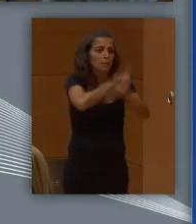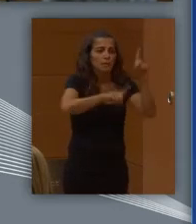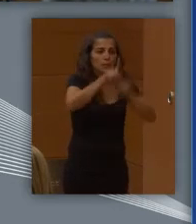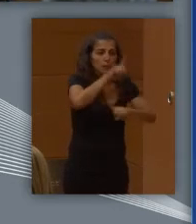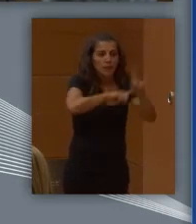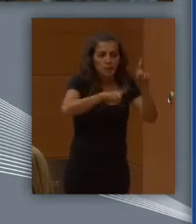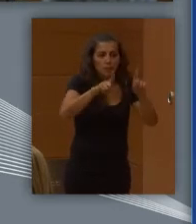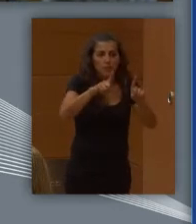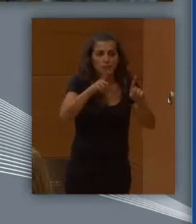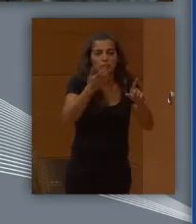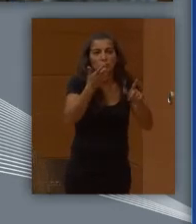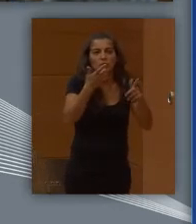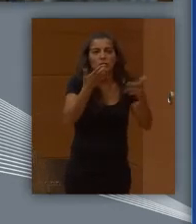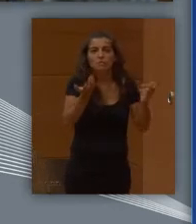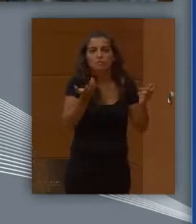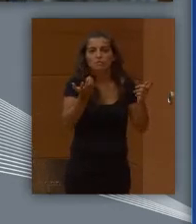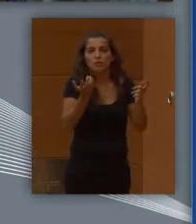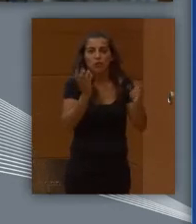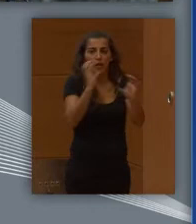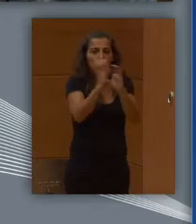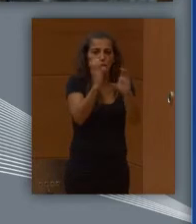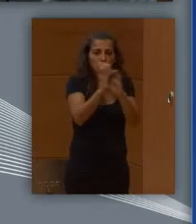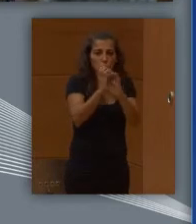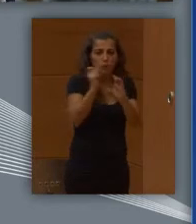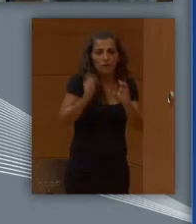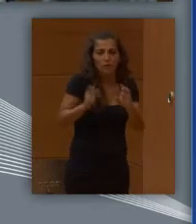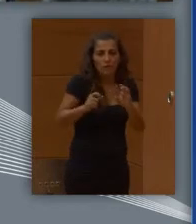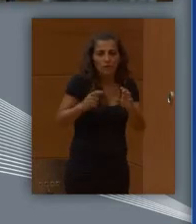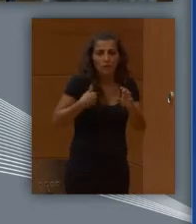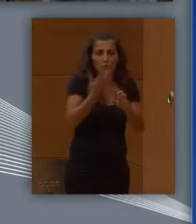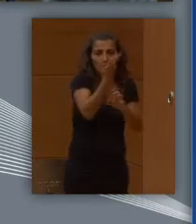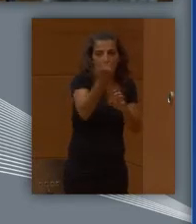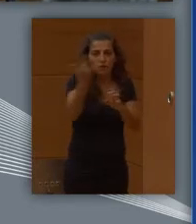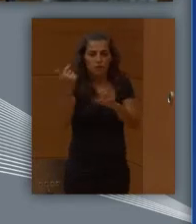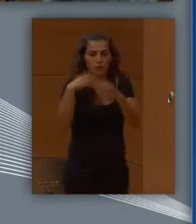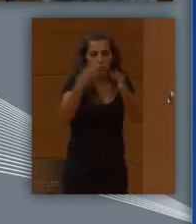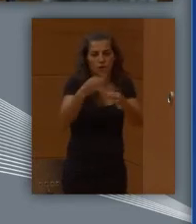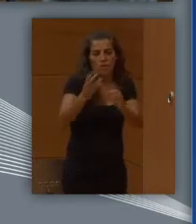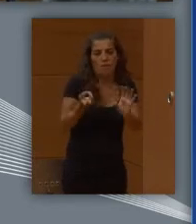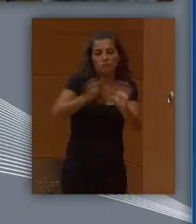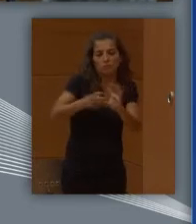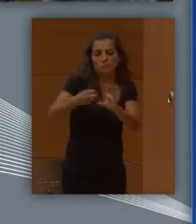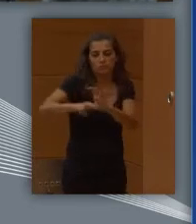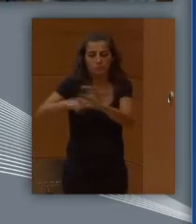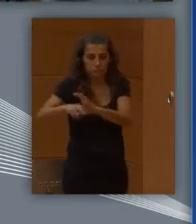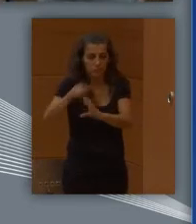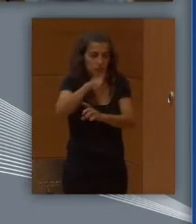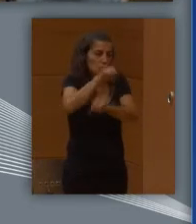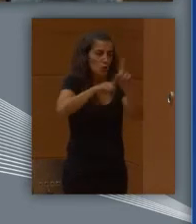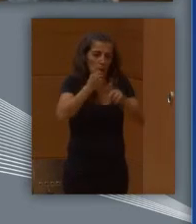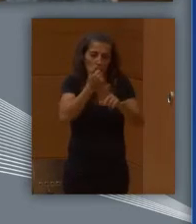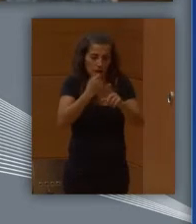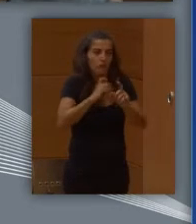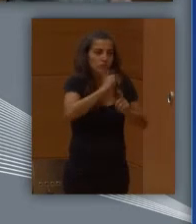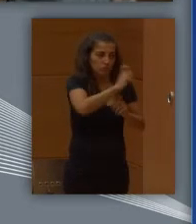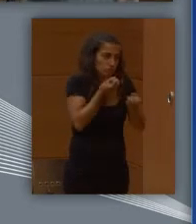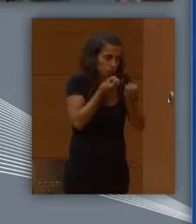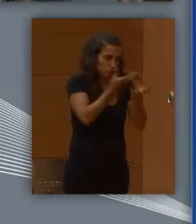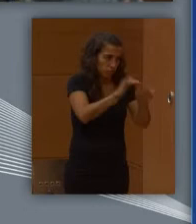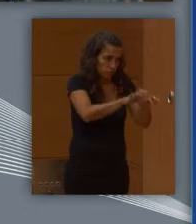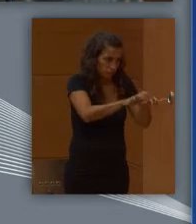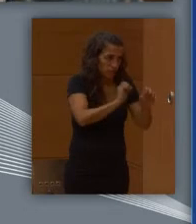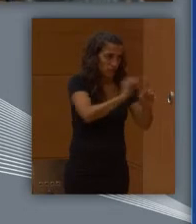empresa en tus líneas que habitualmente uses o en el horario en el que lo uses el autobús, de manera que vamos a enviar